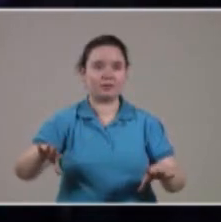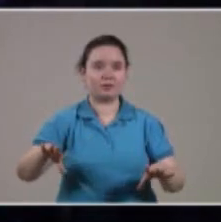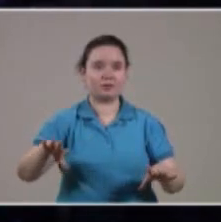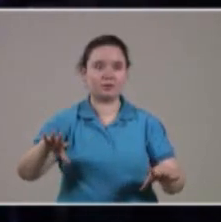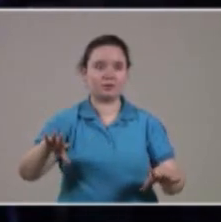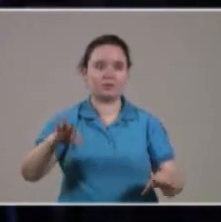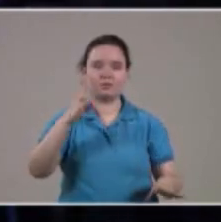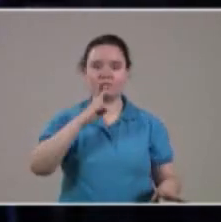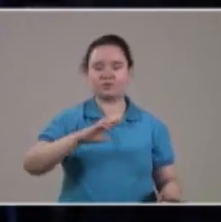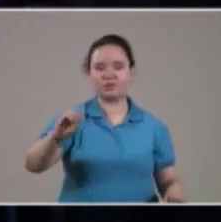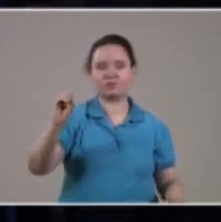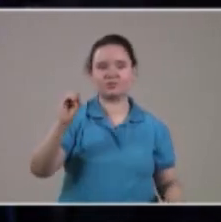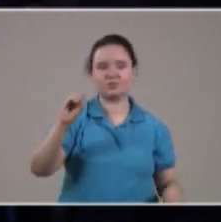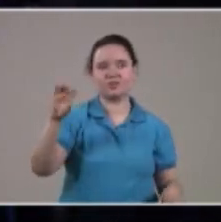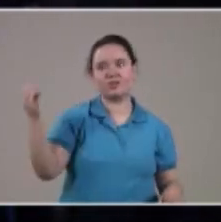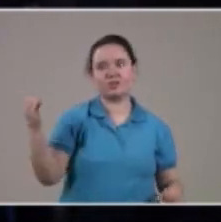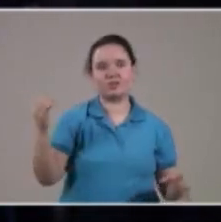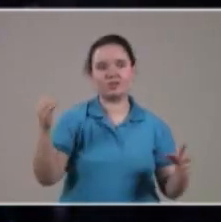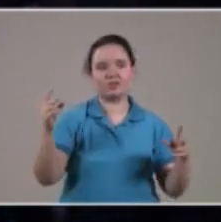hombre,